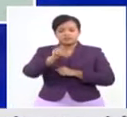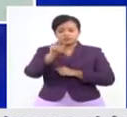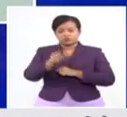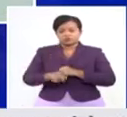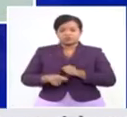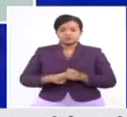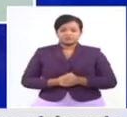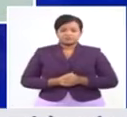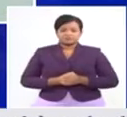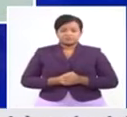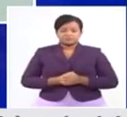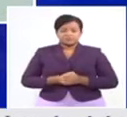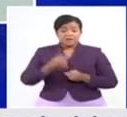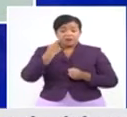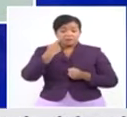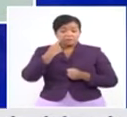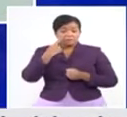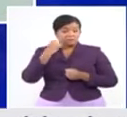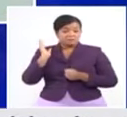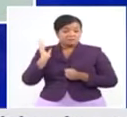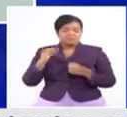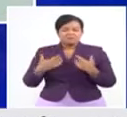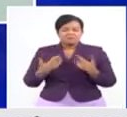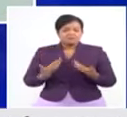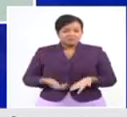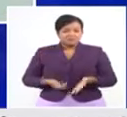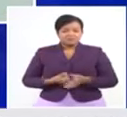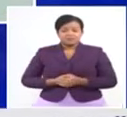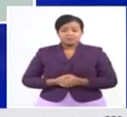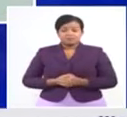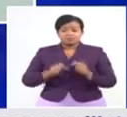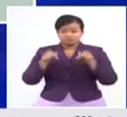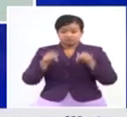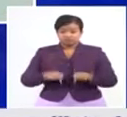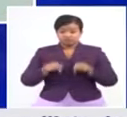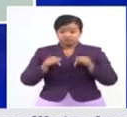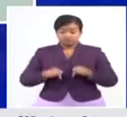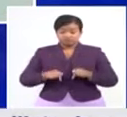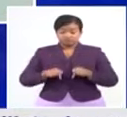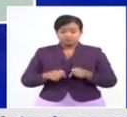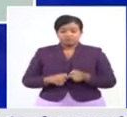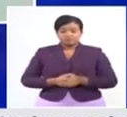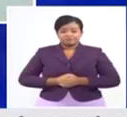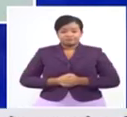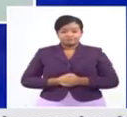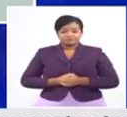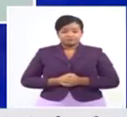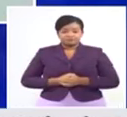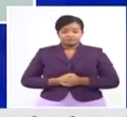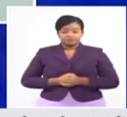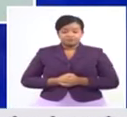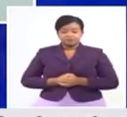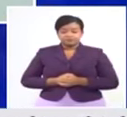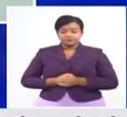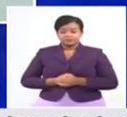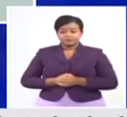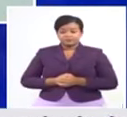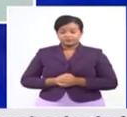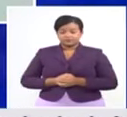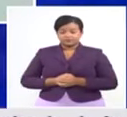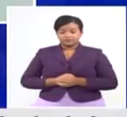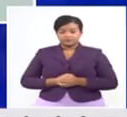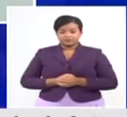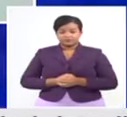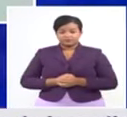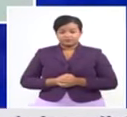ver que hoy se produce, habíamos tenido un